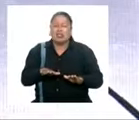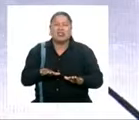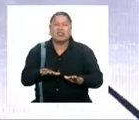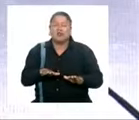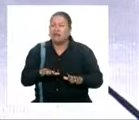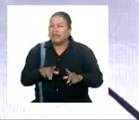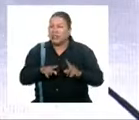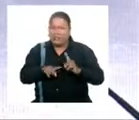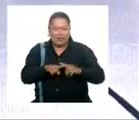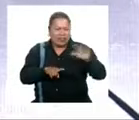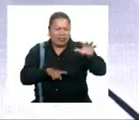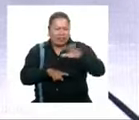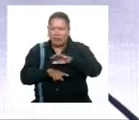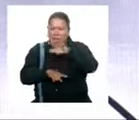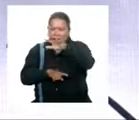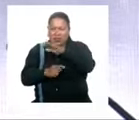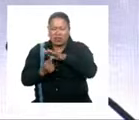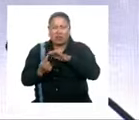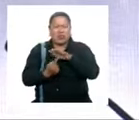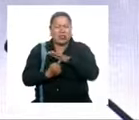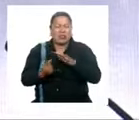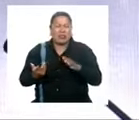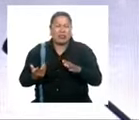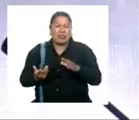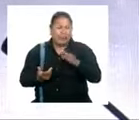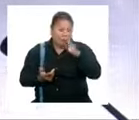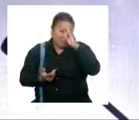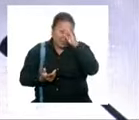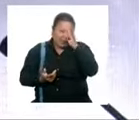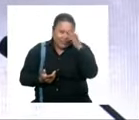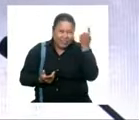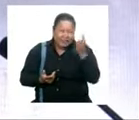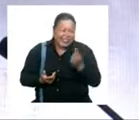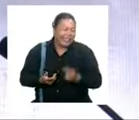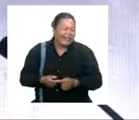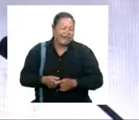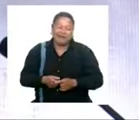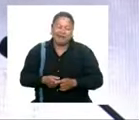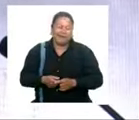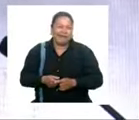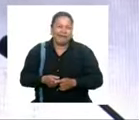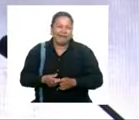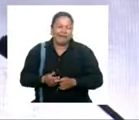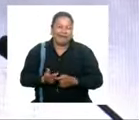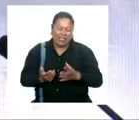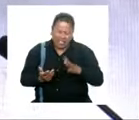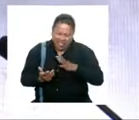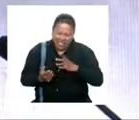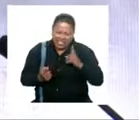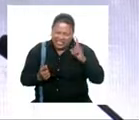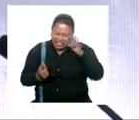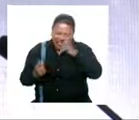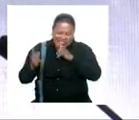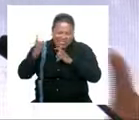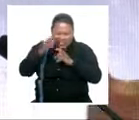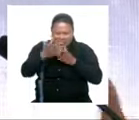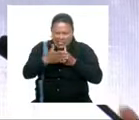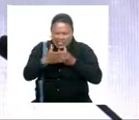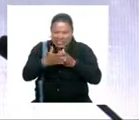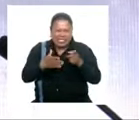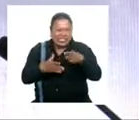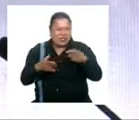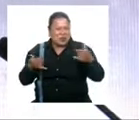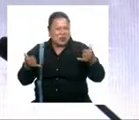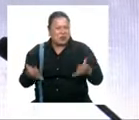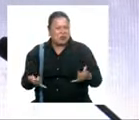las comunidades. No ha sido tan sencillo, tiene sus complicaciones. Hay